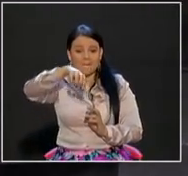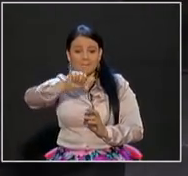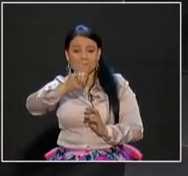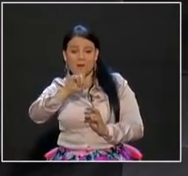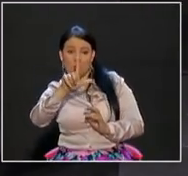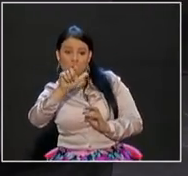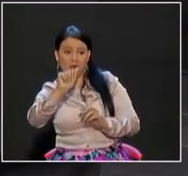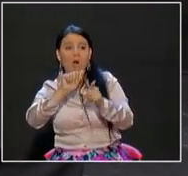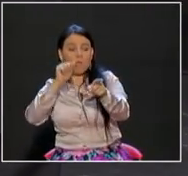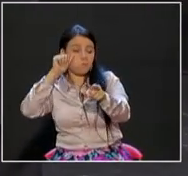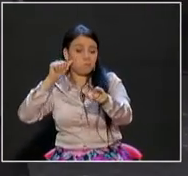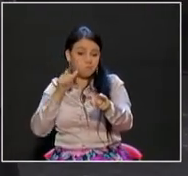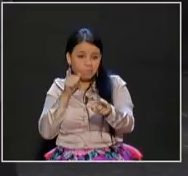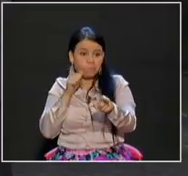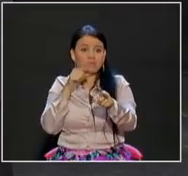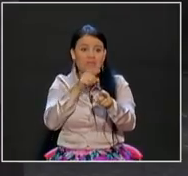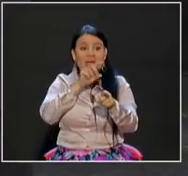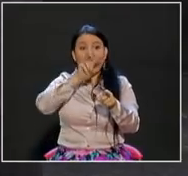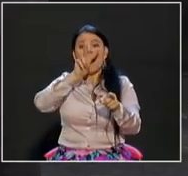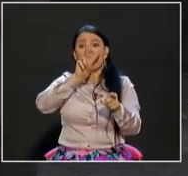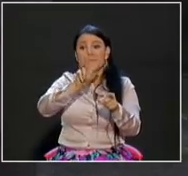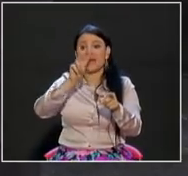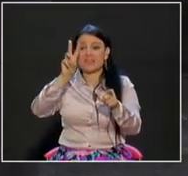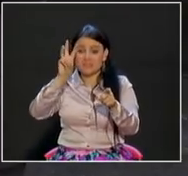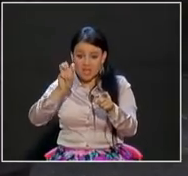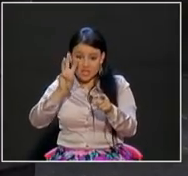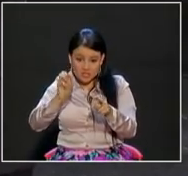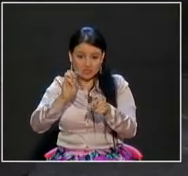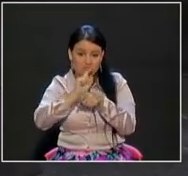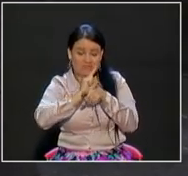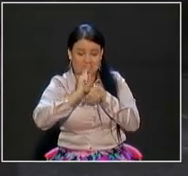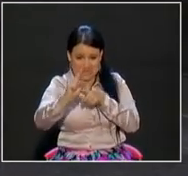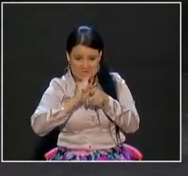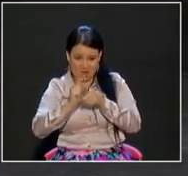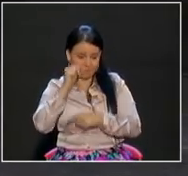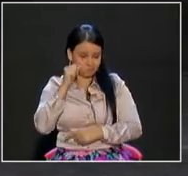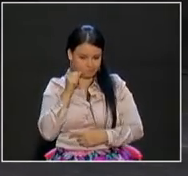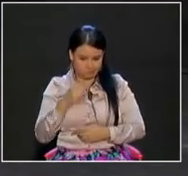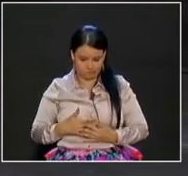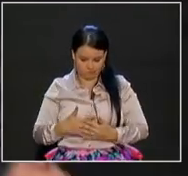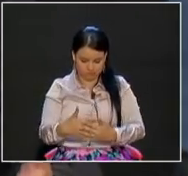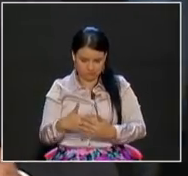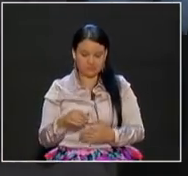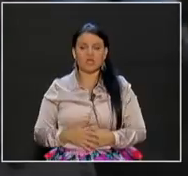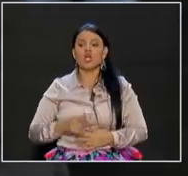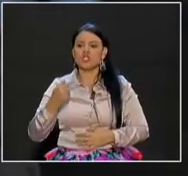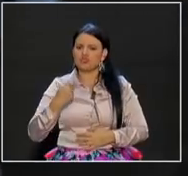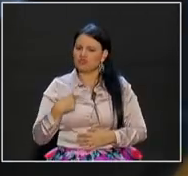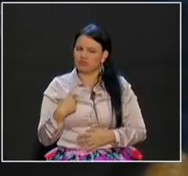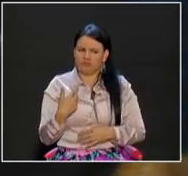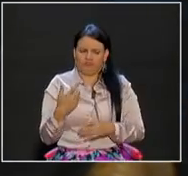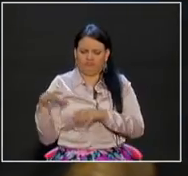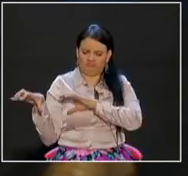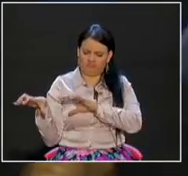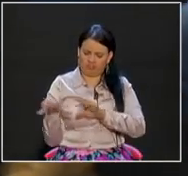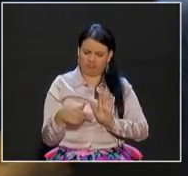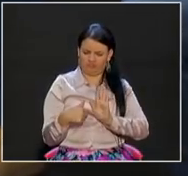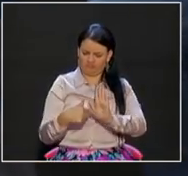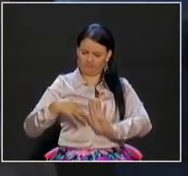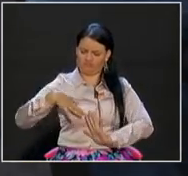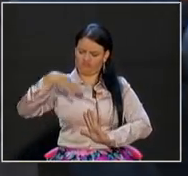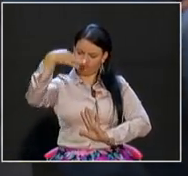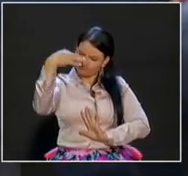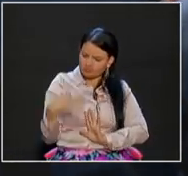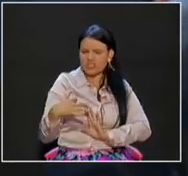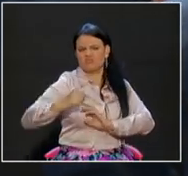gestación soy pro-vida soy un hombre disciplinado transparente constante para lograr las victorias en mi